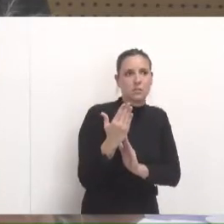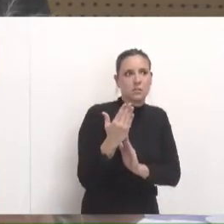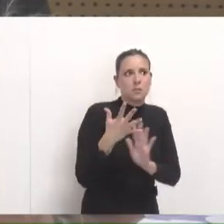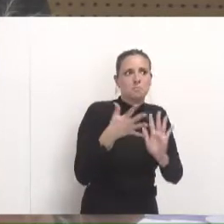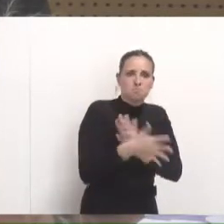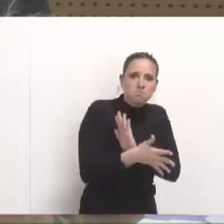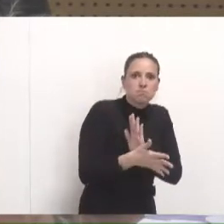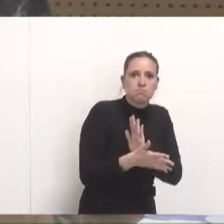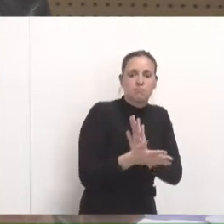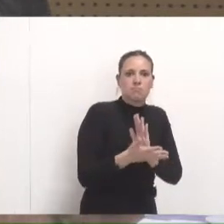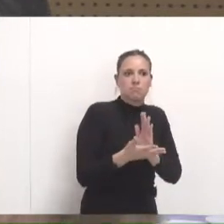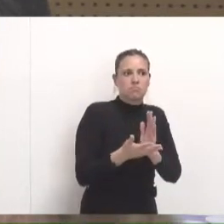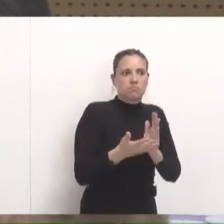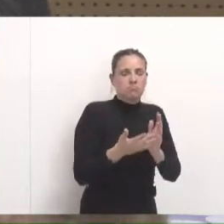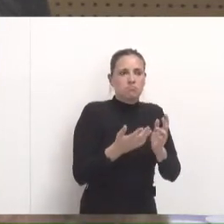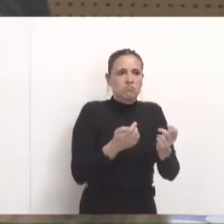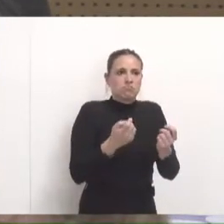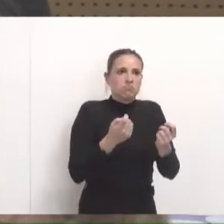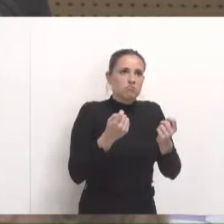una serie de